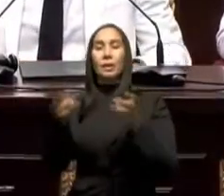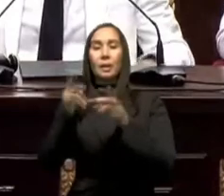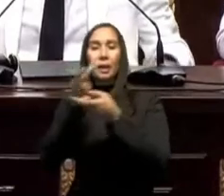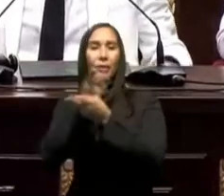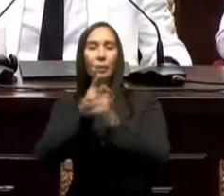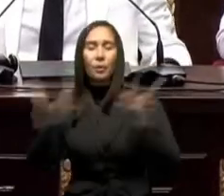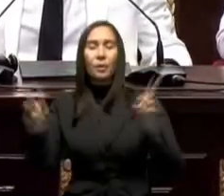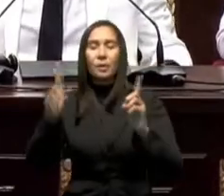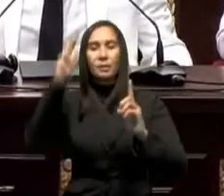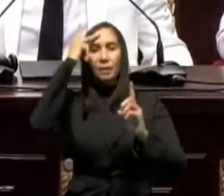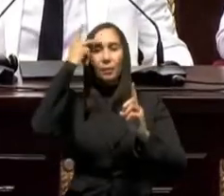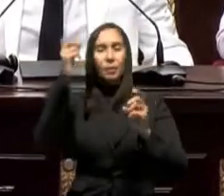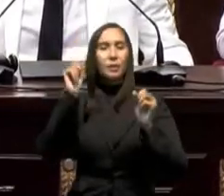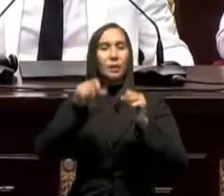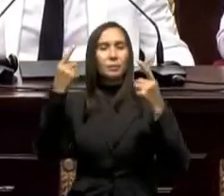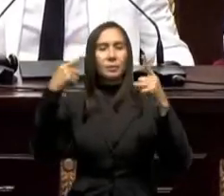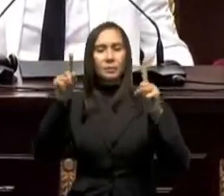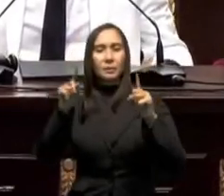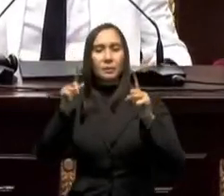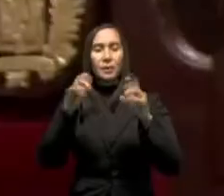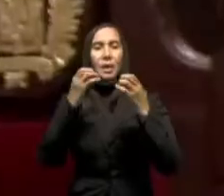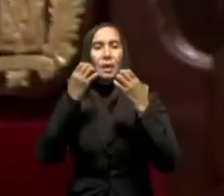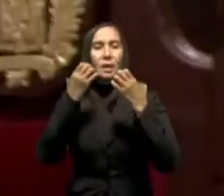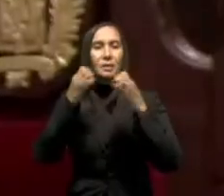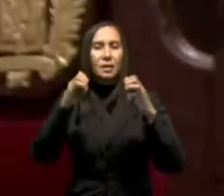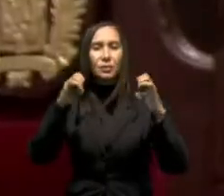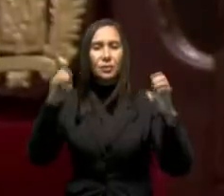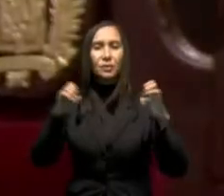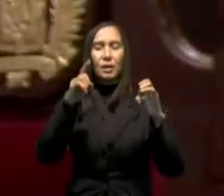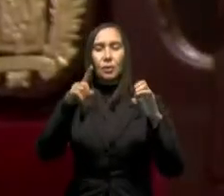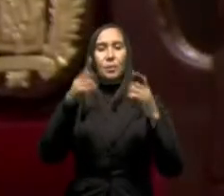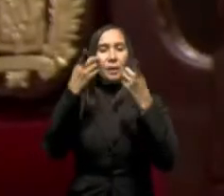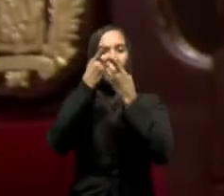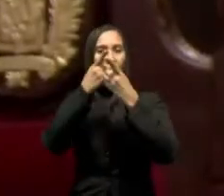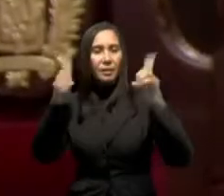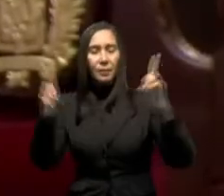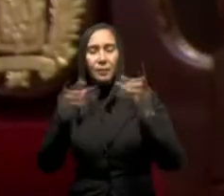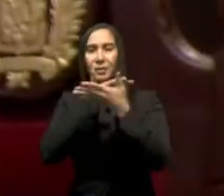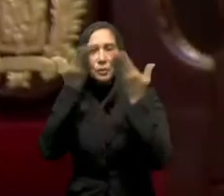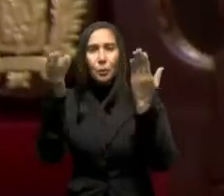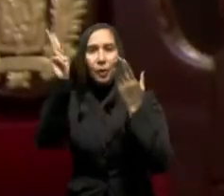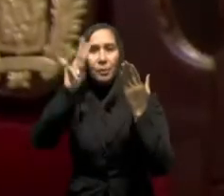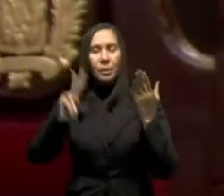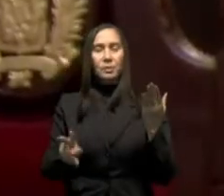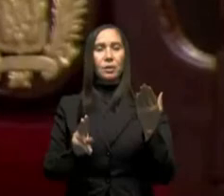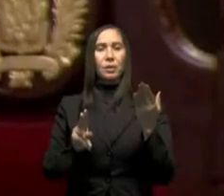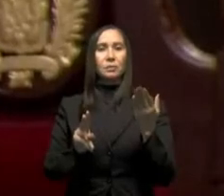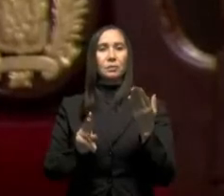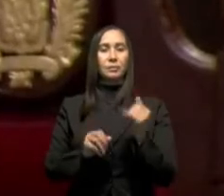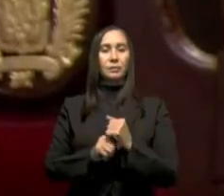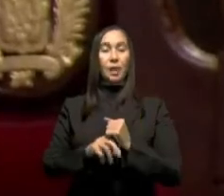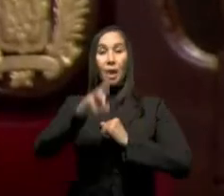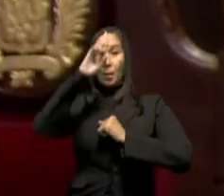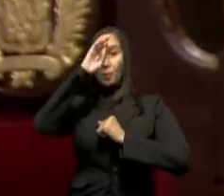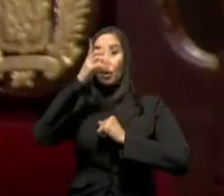sociales y políticas logradas con el esfuerzo de generaciones. República Dominicana estará